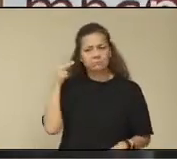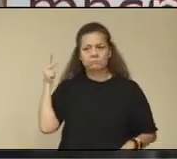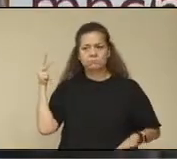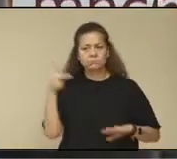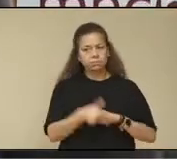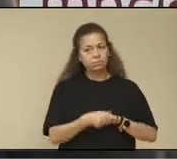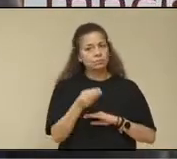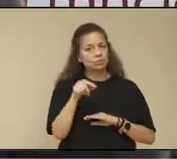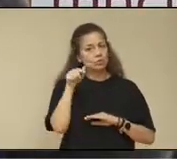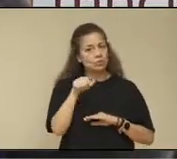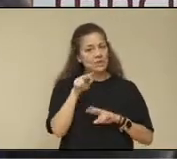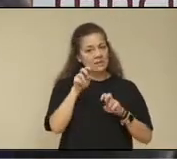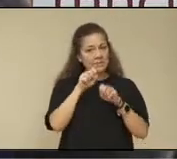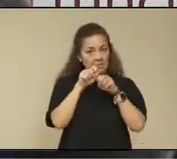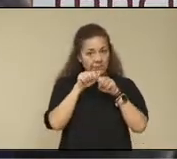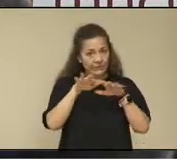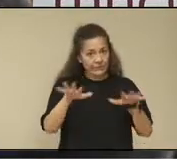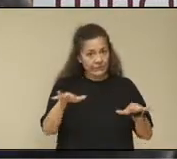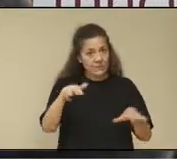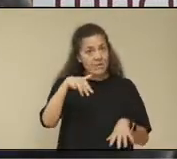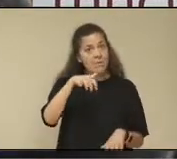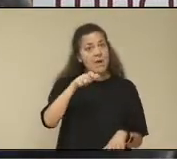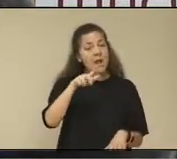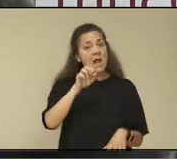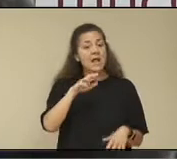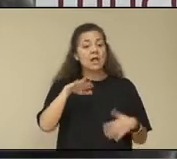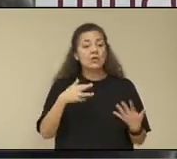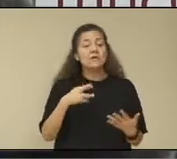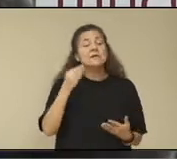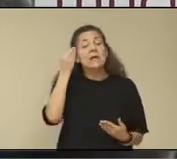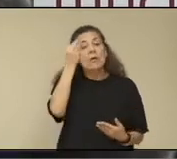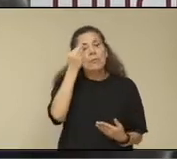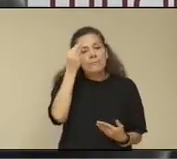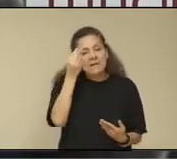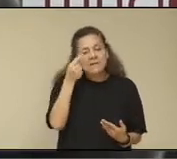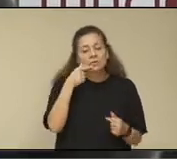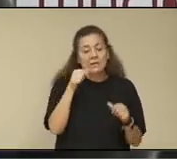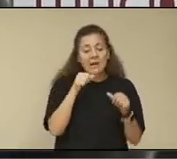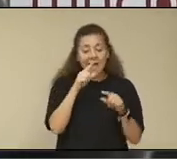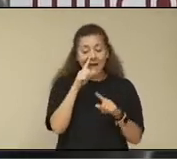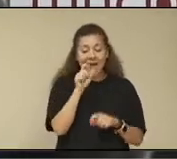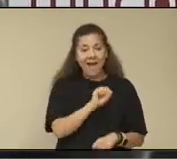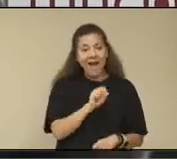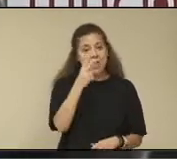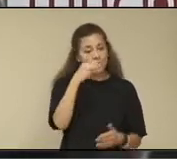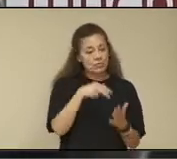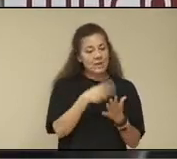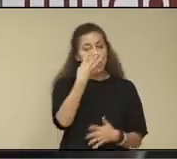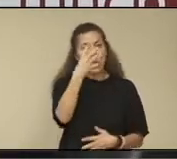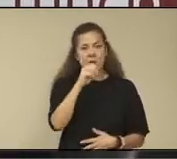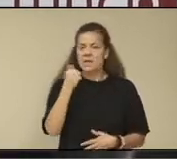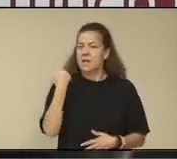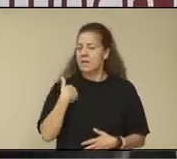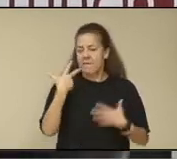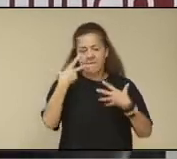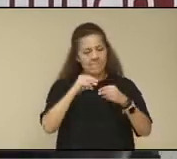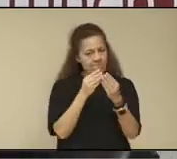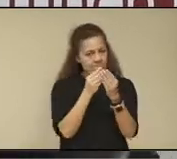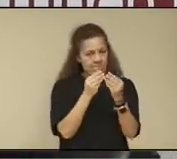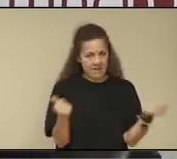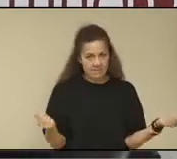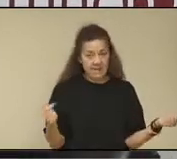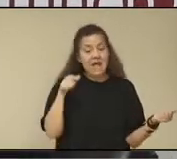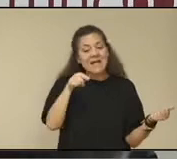malaria y esperaríamos, por tanto, que en el año 2040 pues, estuviera erradicada. Esas son las perspectivas que